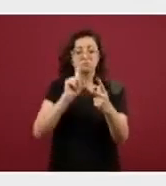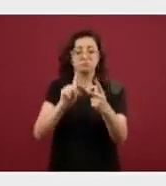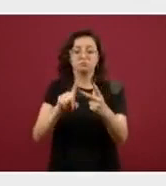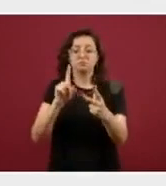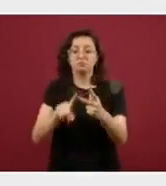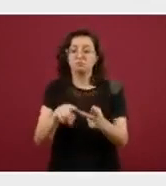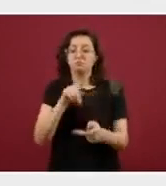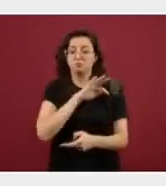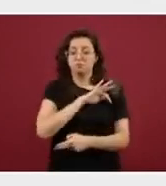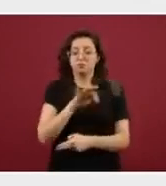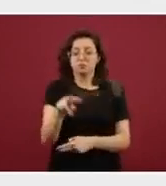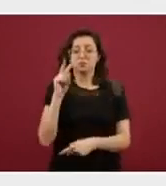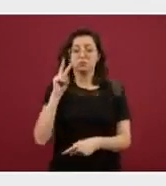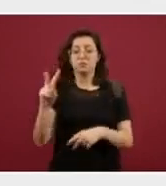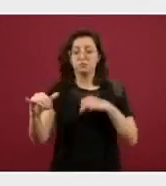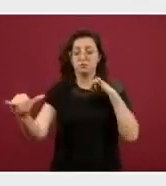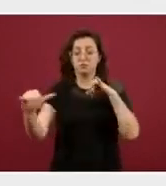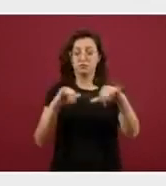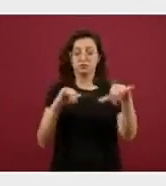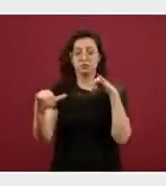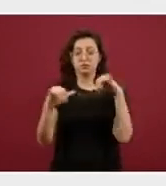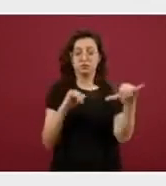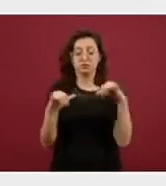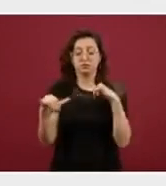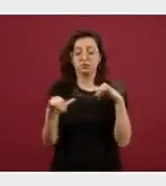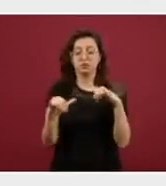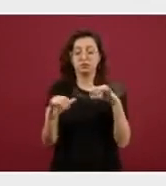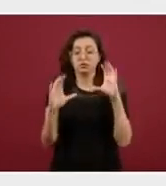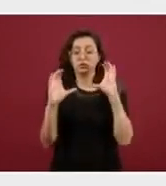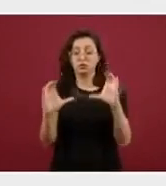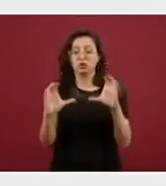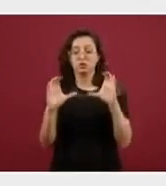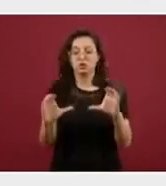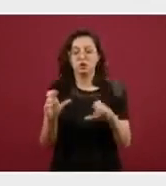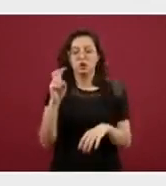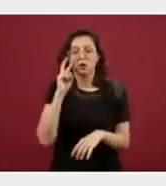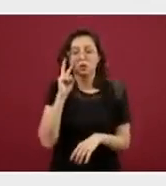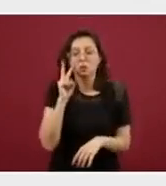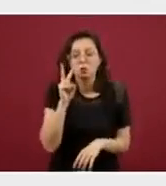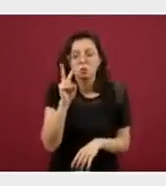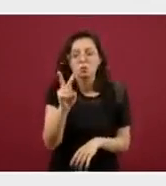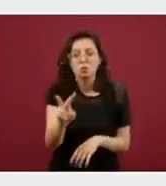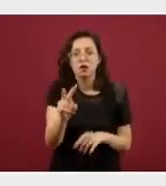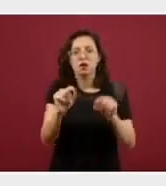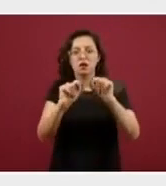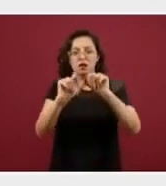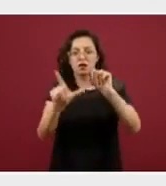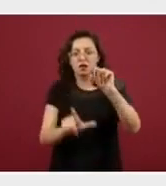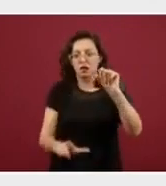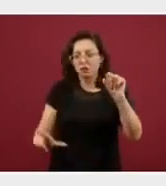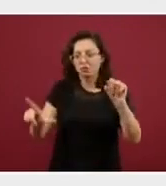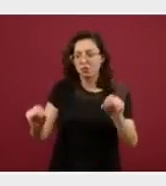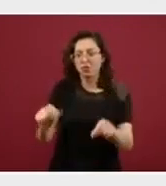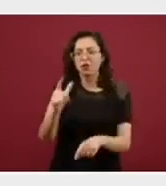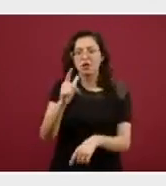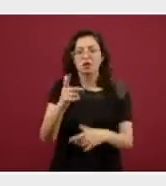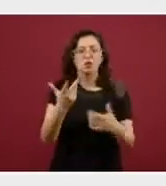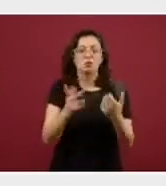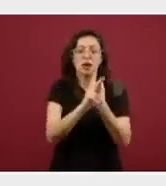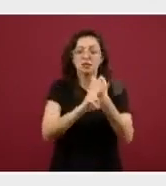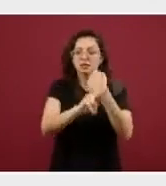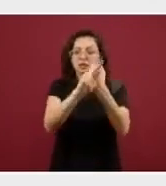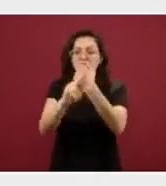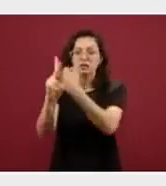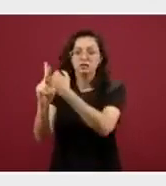interpretarlo visualmente con cuidado, porque uno ve el país completo marcado, en este caso en color rojo, como